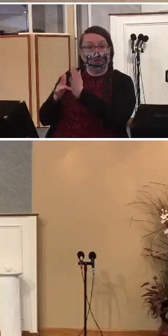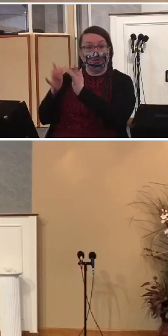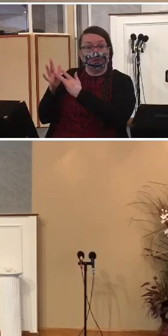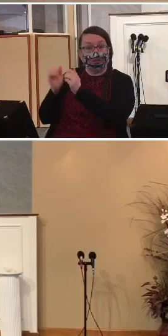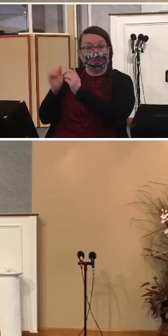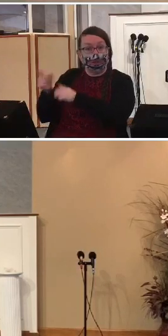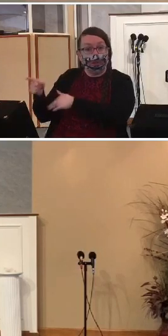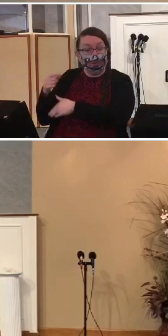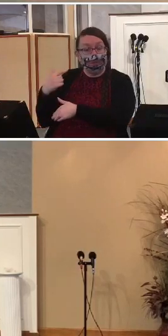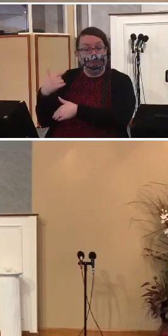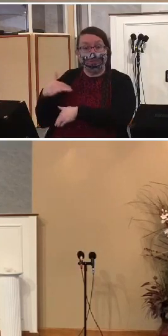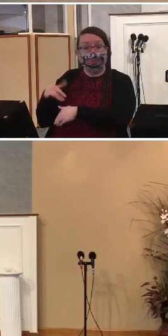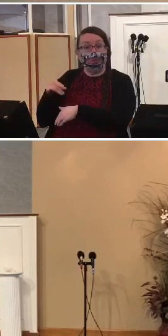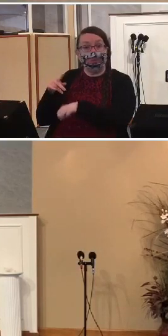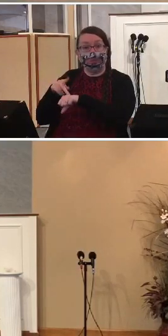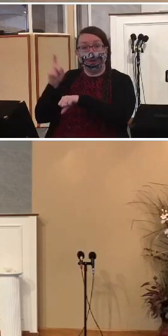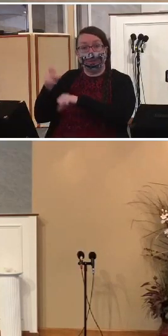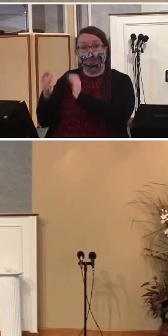sabían.